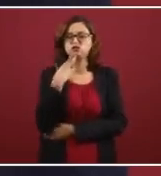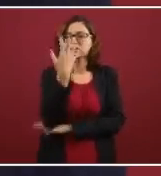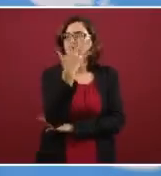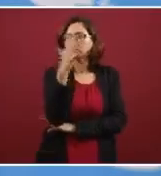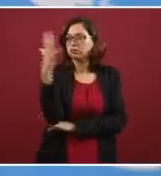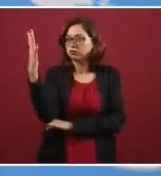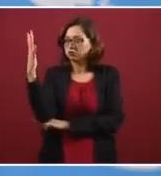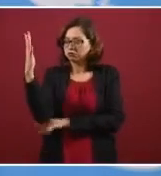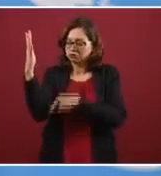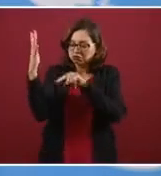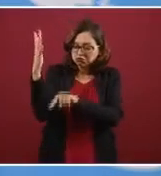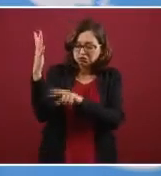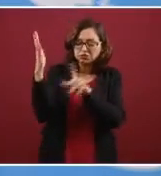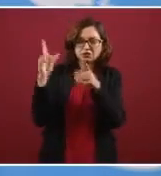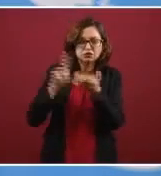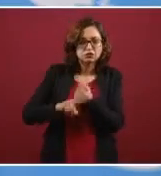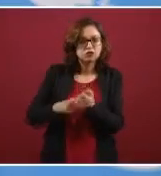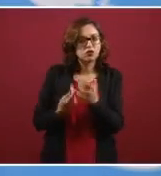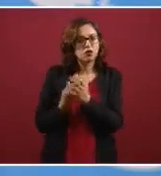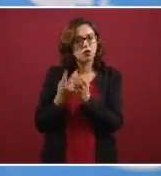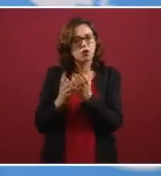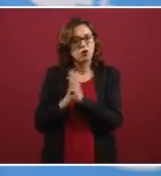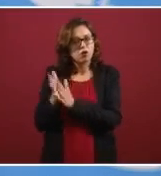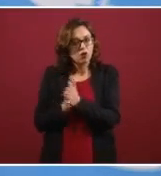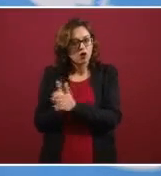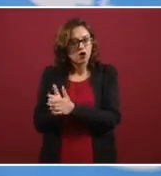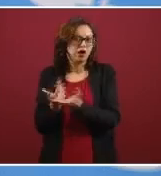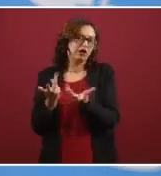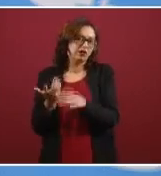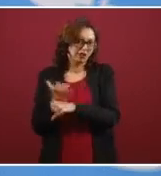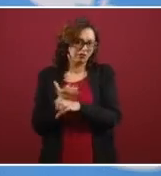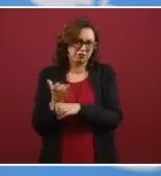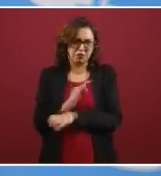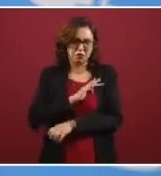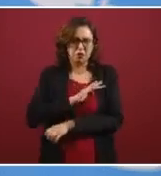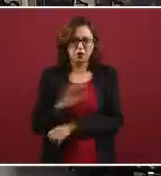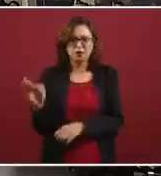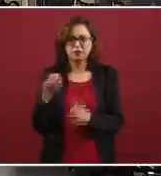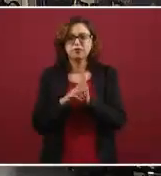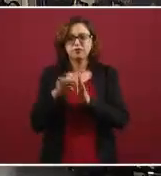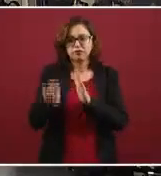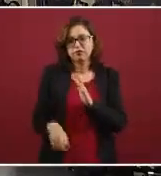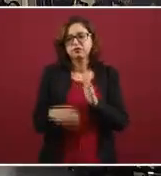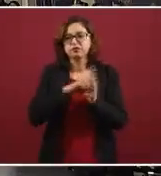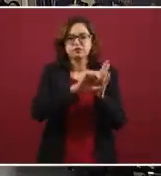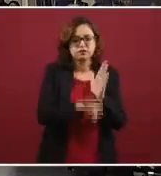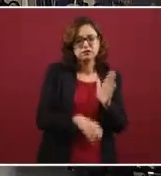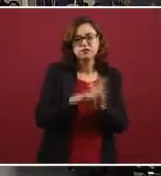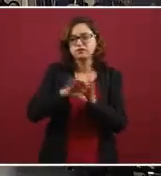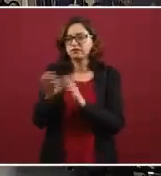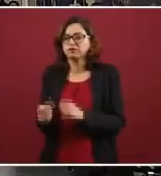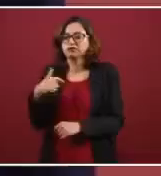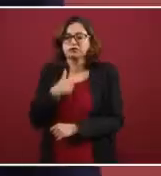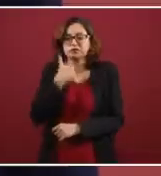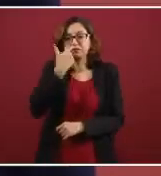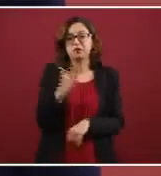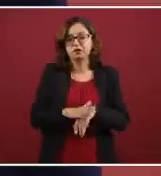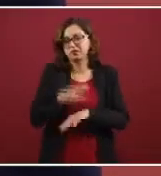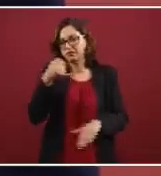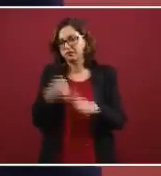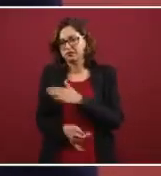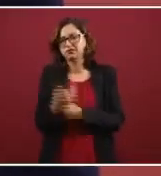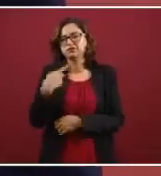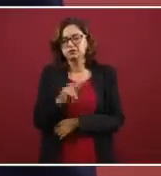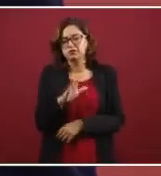producir cacao, por ejemplo. ¿Por qué no vamos a poder hacerlo con el café? Son algunos ejemplos, digo, me encantaría, pero sí, tenemos